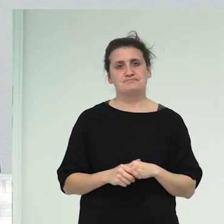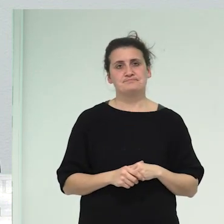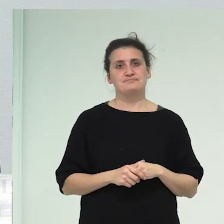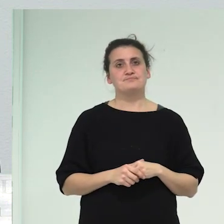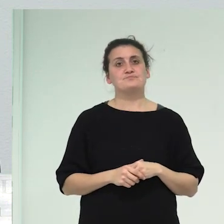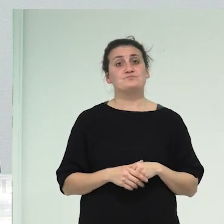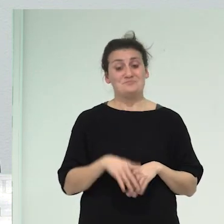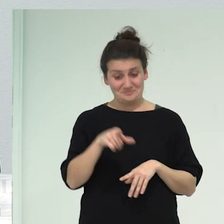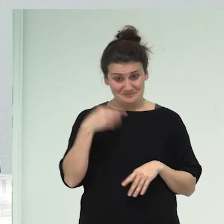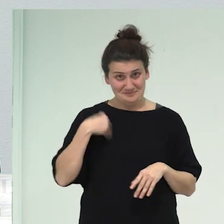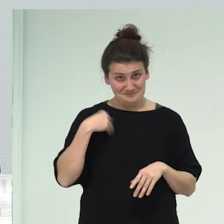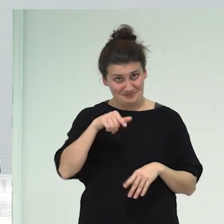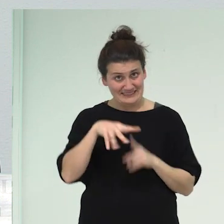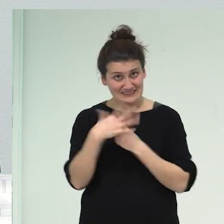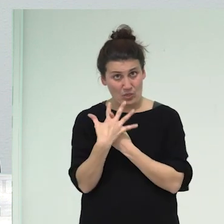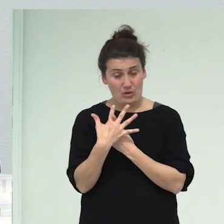Y es ahí,